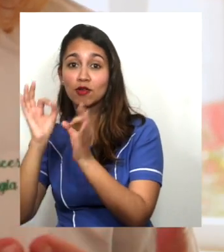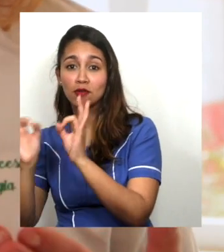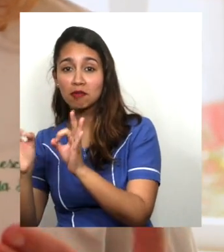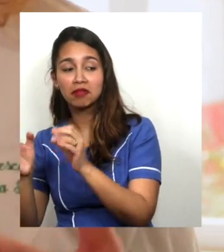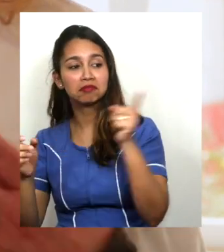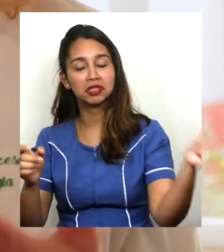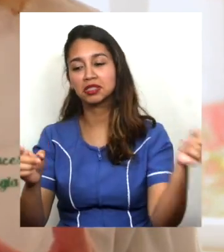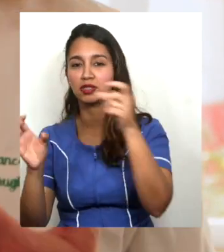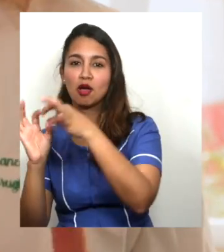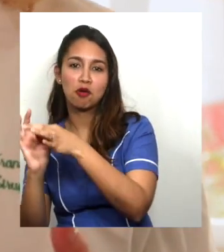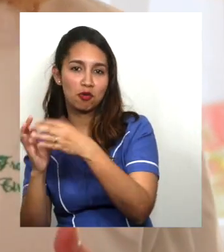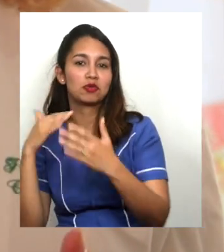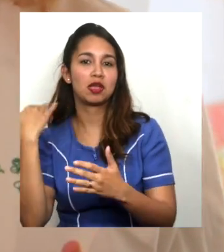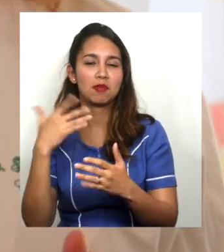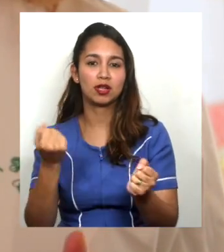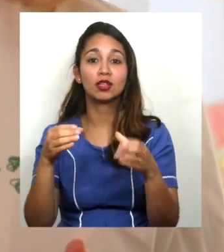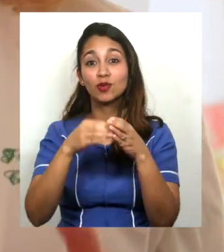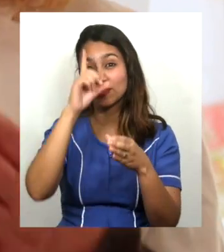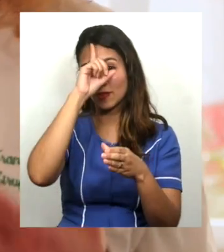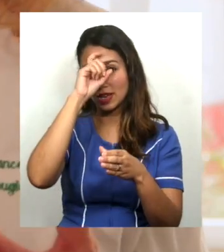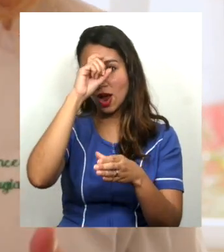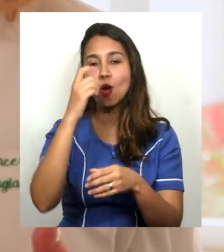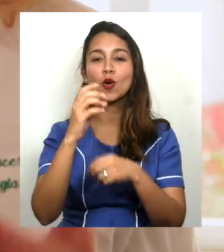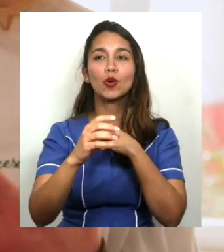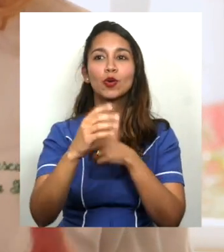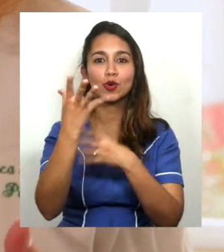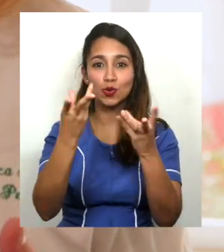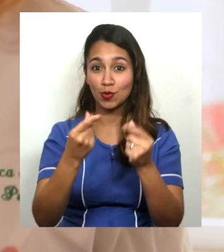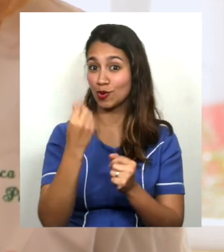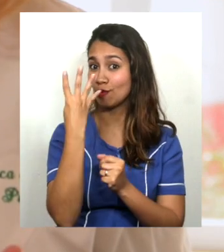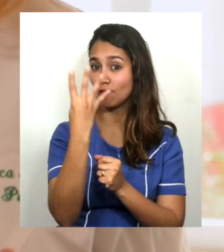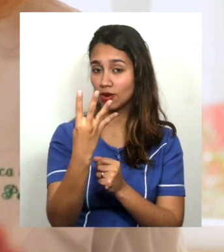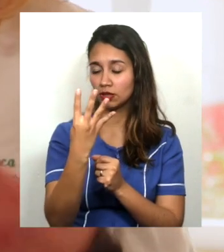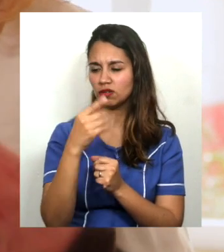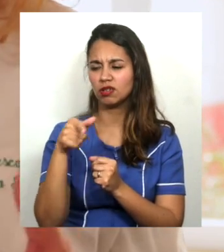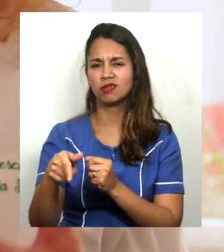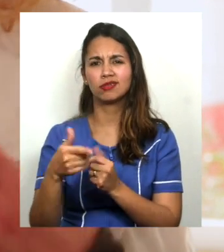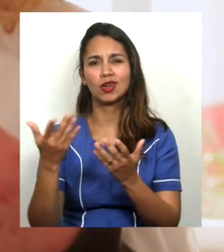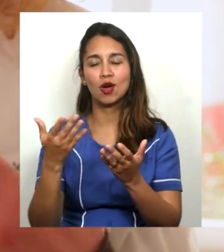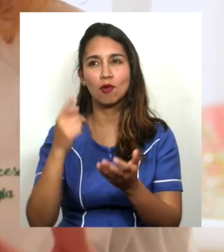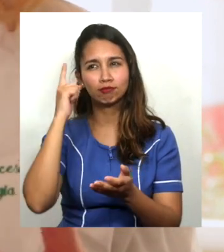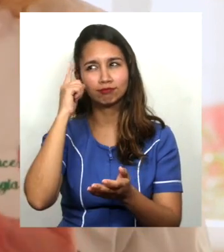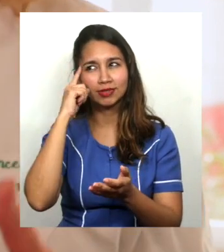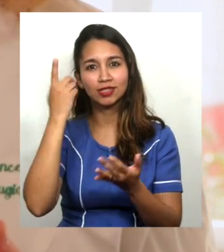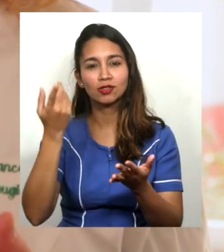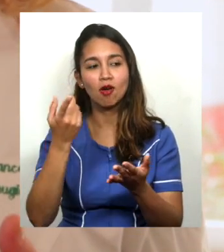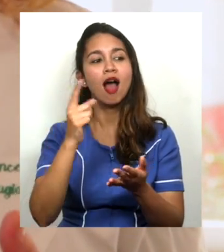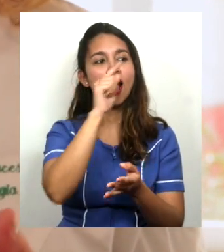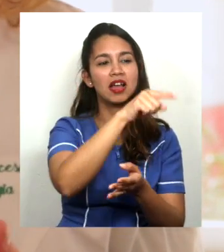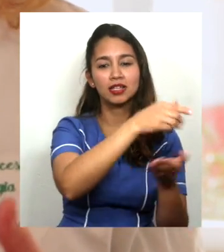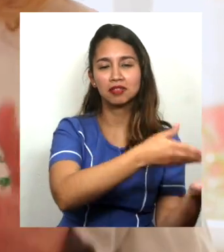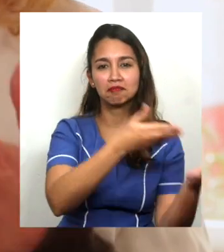médico convencional o integrarse a él. El CESFAM número 4 de Rancagua decidió implementar estas